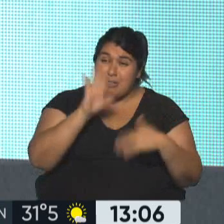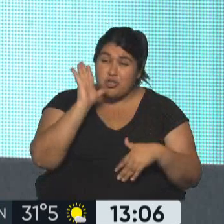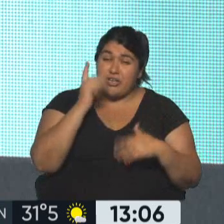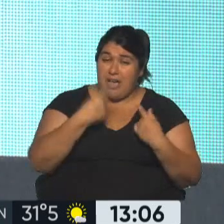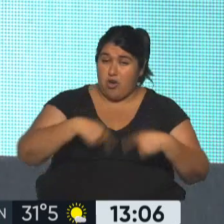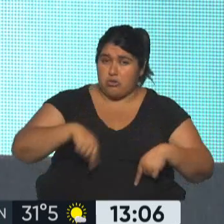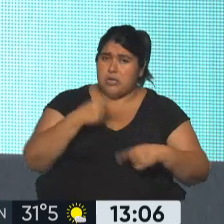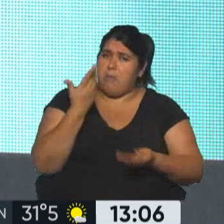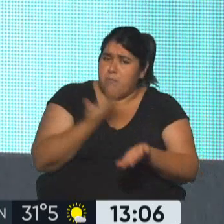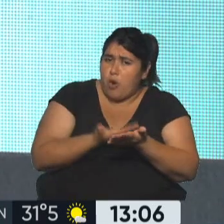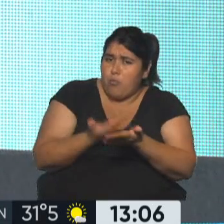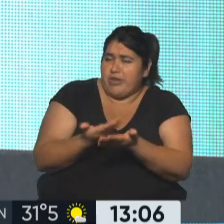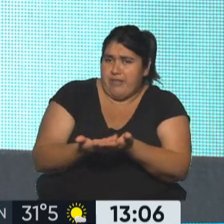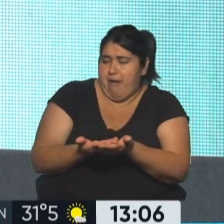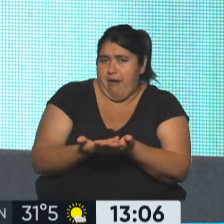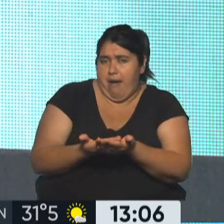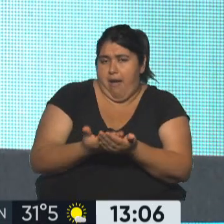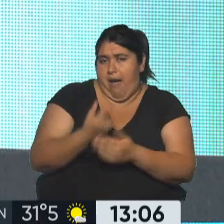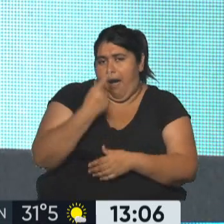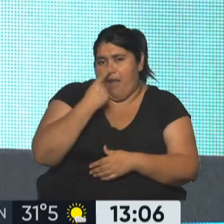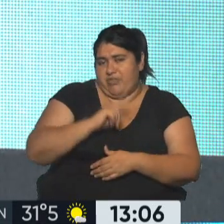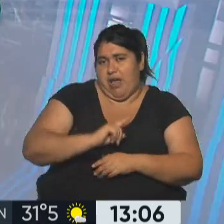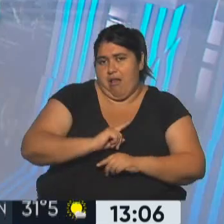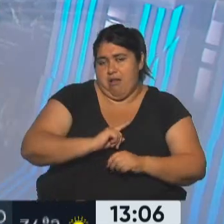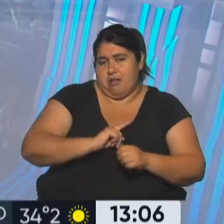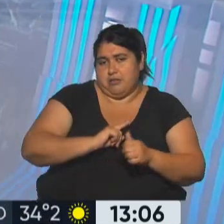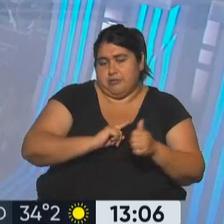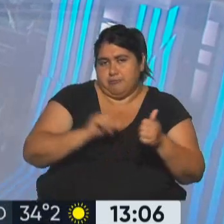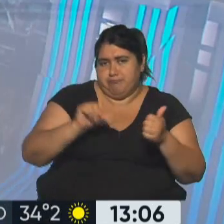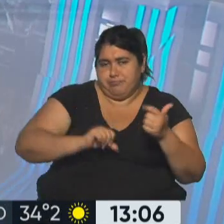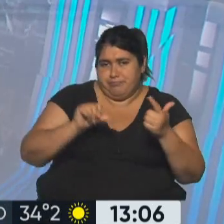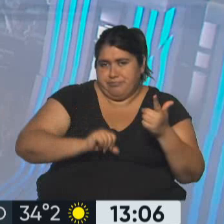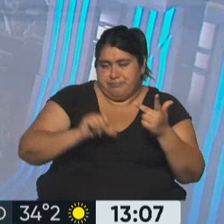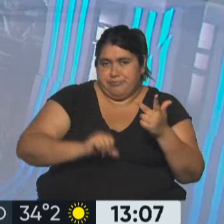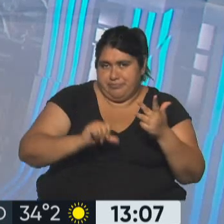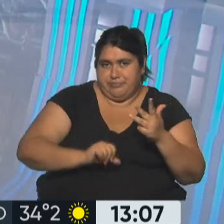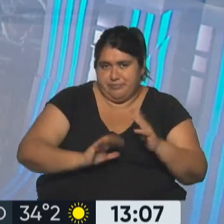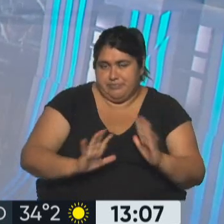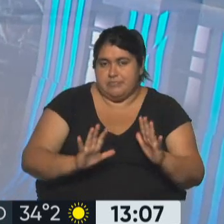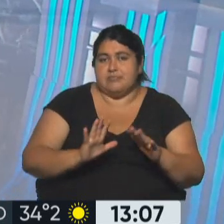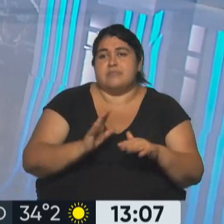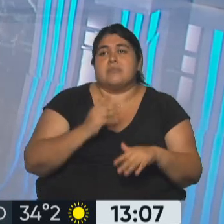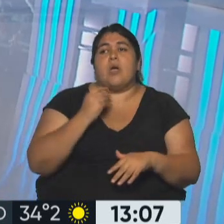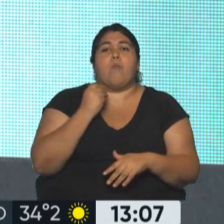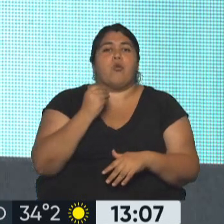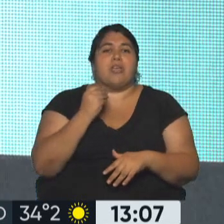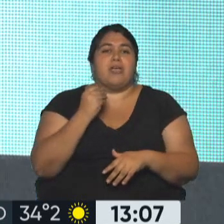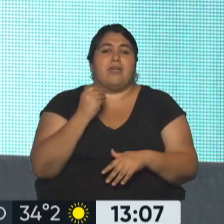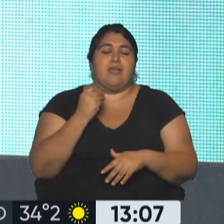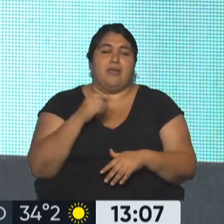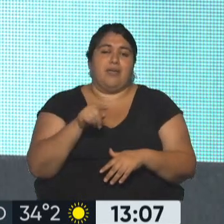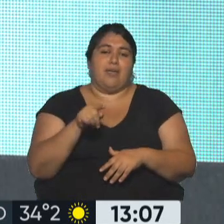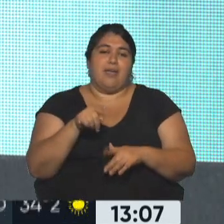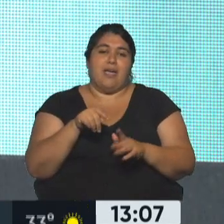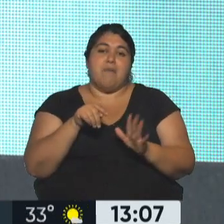se propuso no lo pudo hacer, no por falta de voluntad de realizarlas, sino porque tuvo muy atado